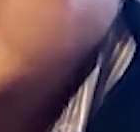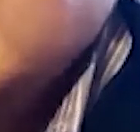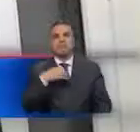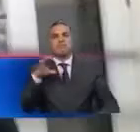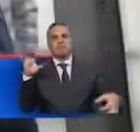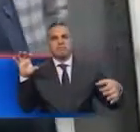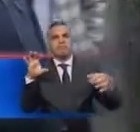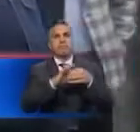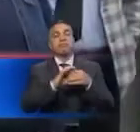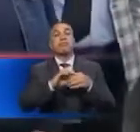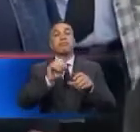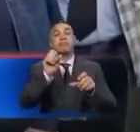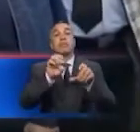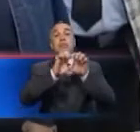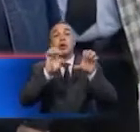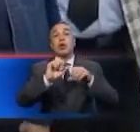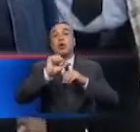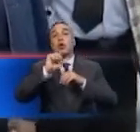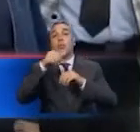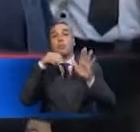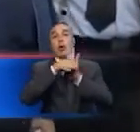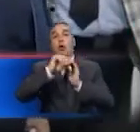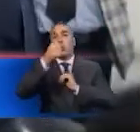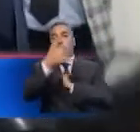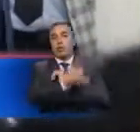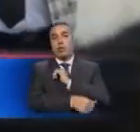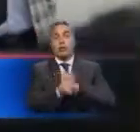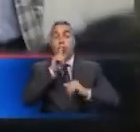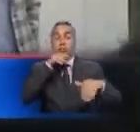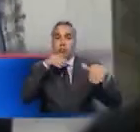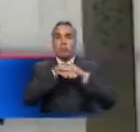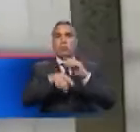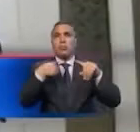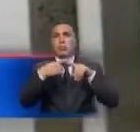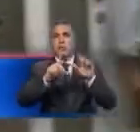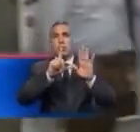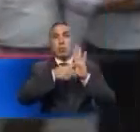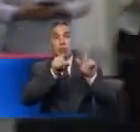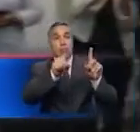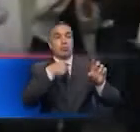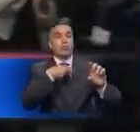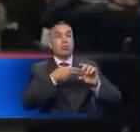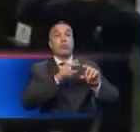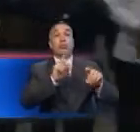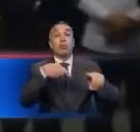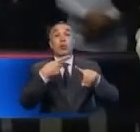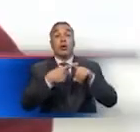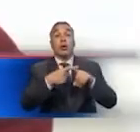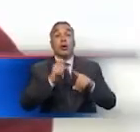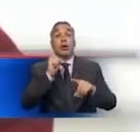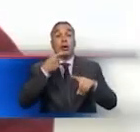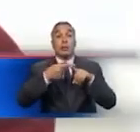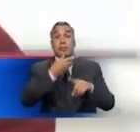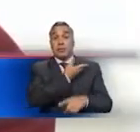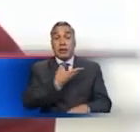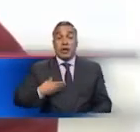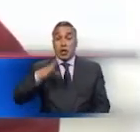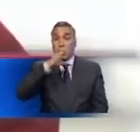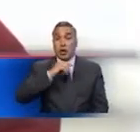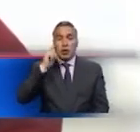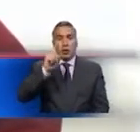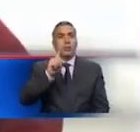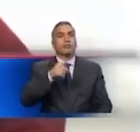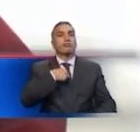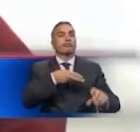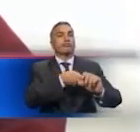sociales. Pero uno se pregunta y uno dice, ¿cómo es posible que el presidente Guillermo Lasso haya mantenido